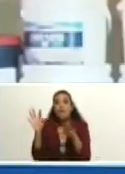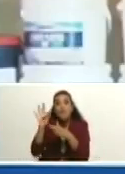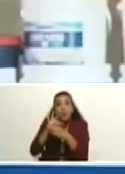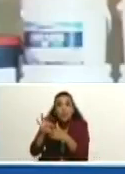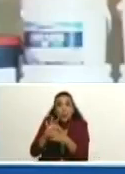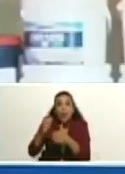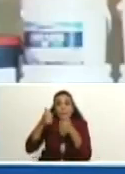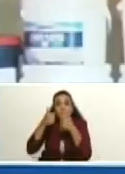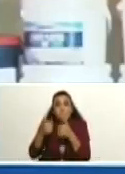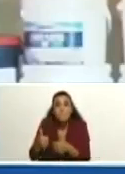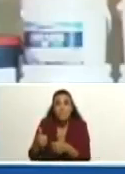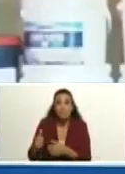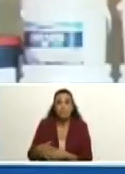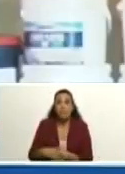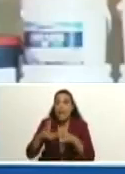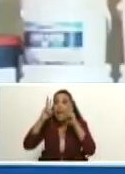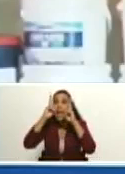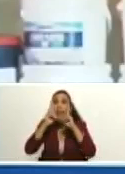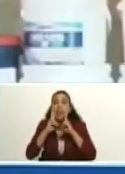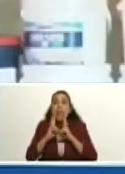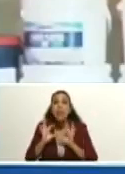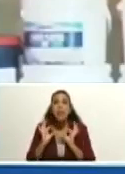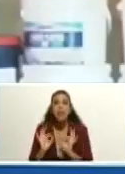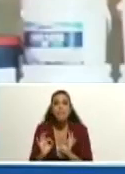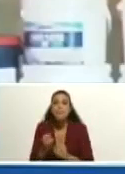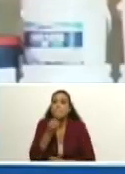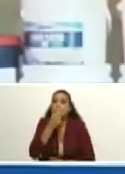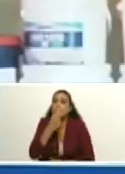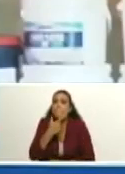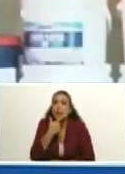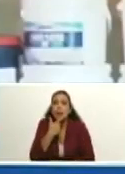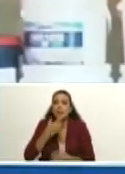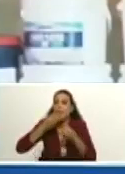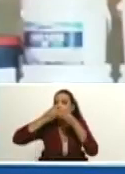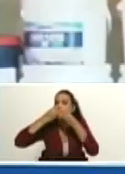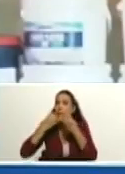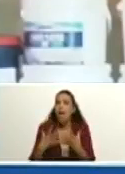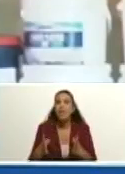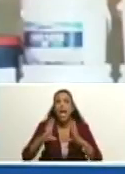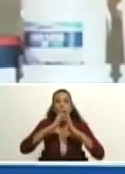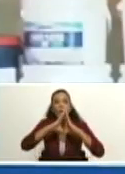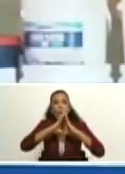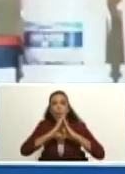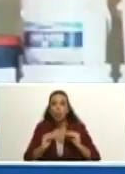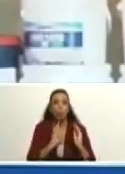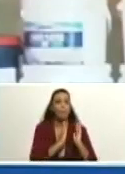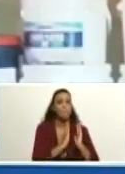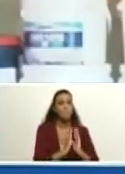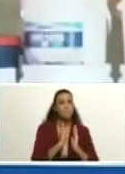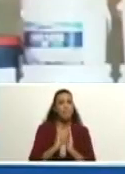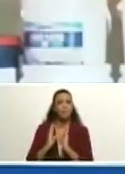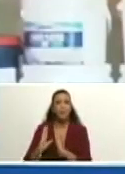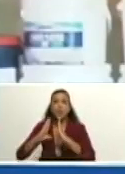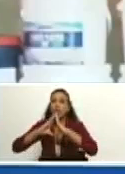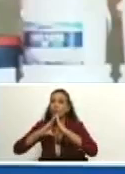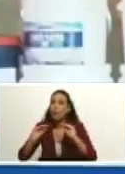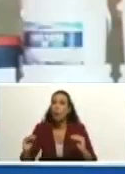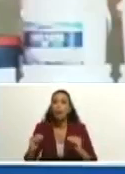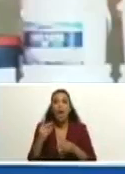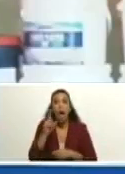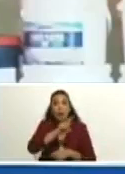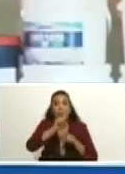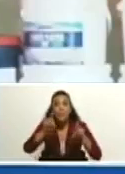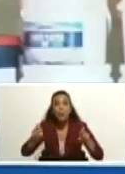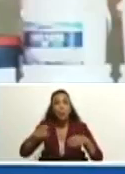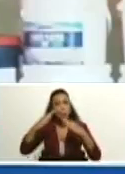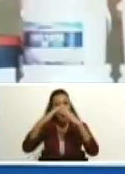funcionales, limpias, bellas y hermosas. Todo, todo, todo. A todo el mundo le